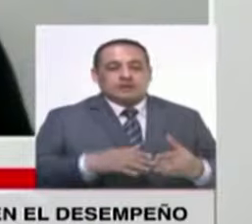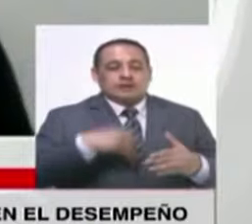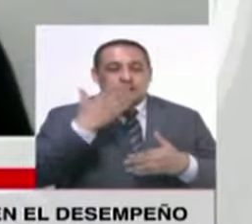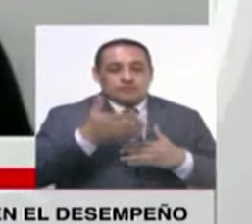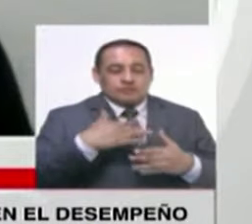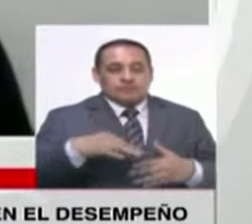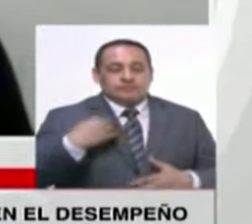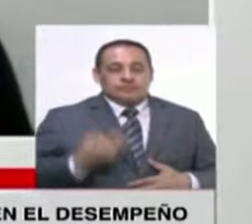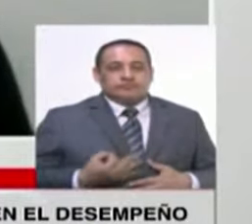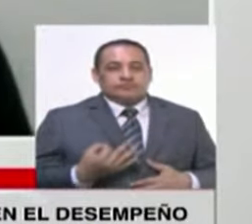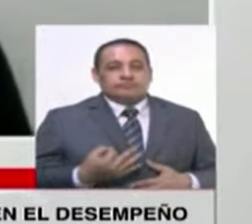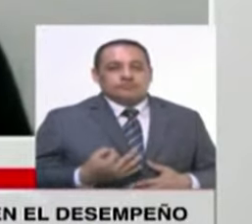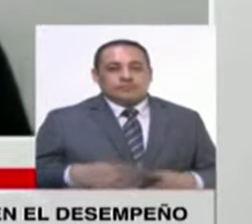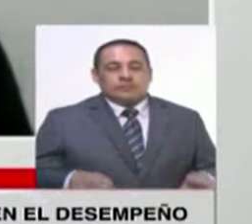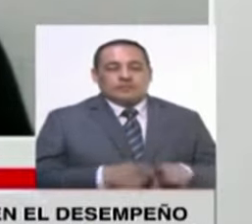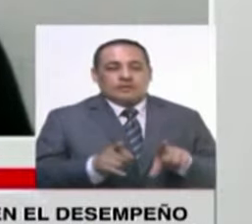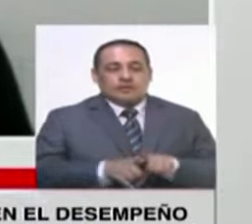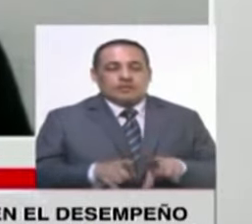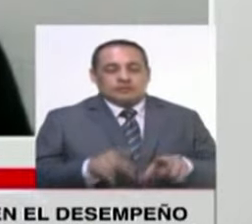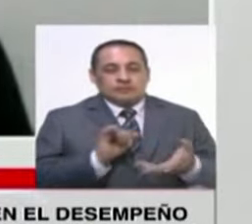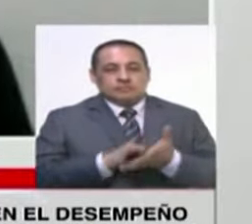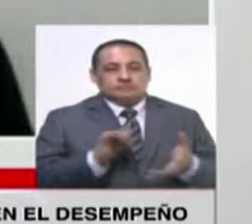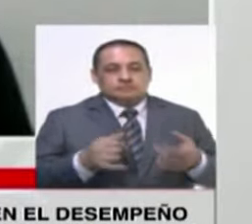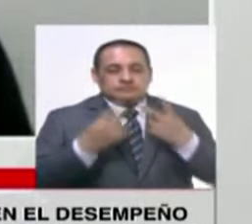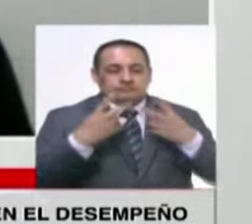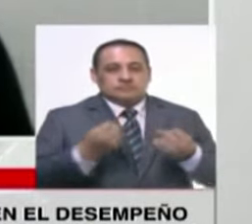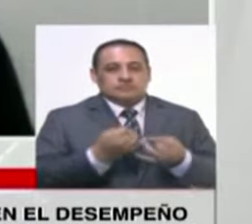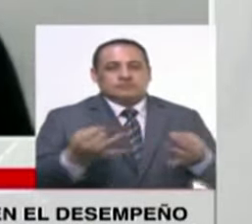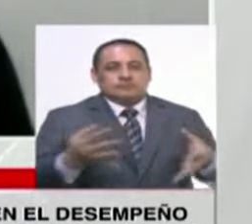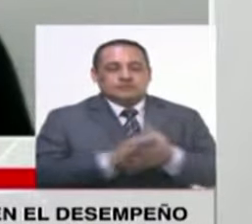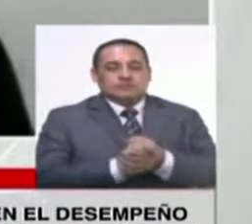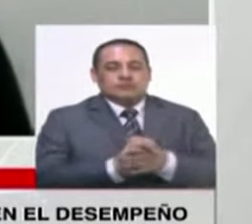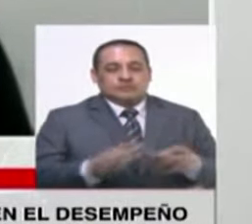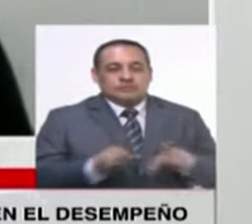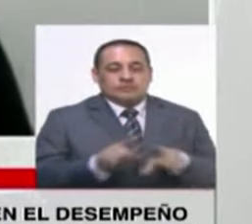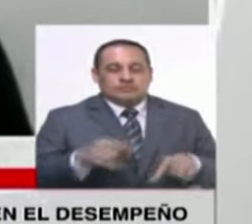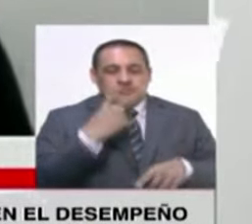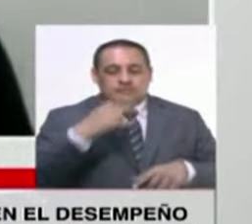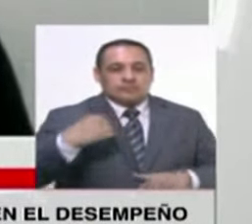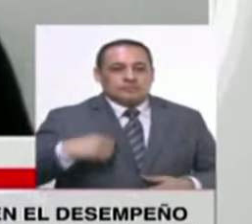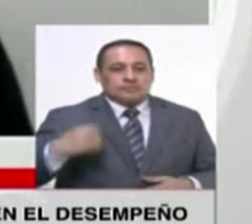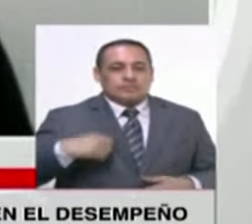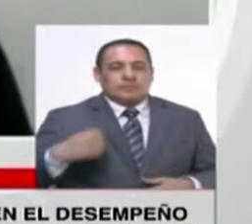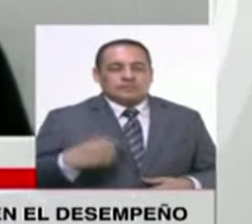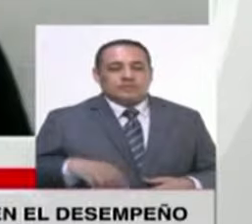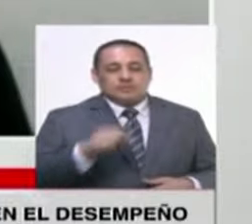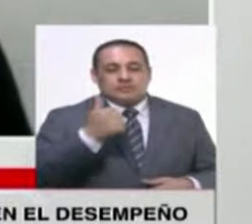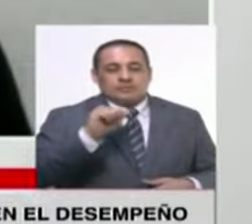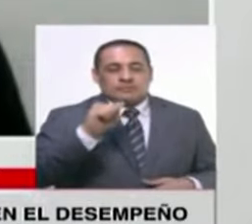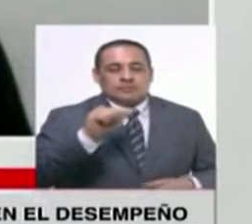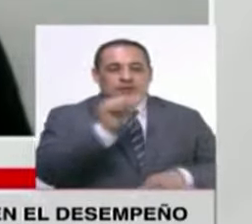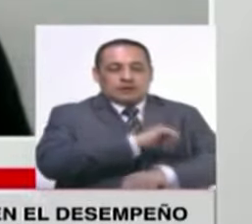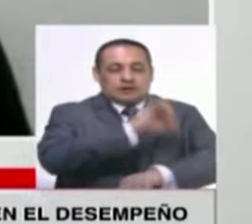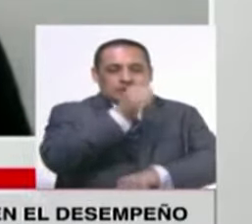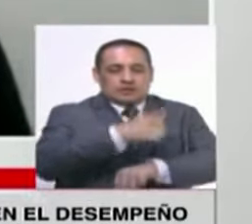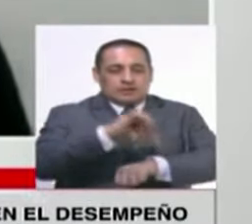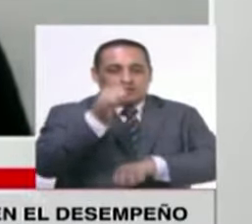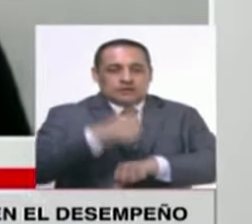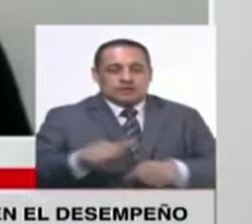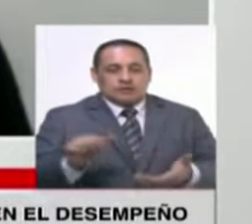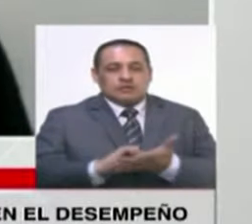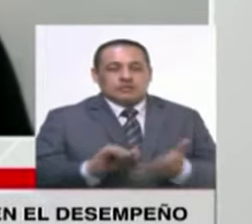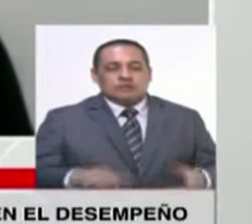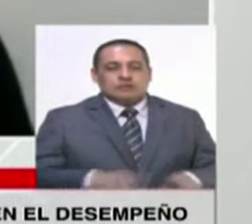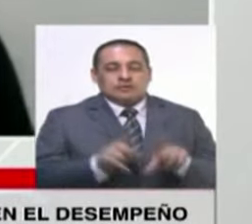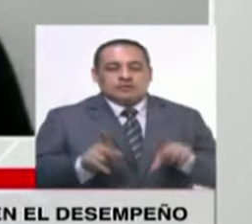señor, a través de sus amistades, logró ser alcalde de Ancash. Y es así donde que a